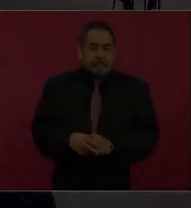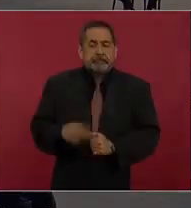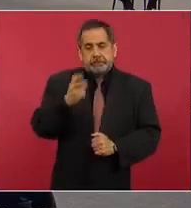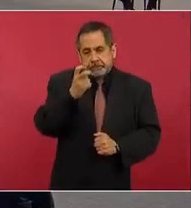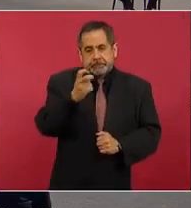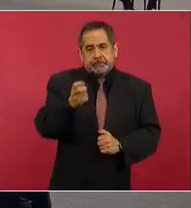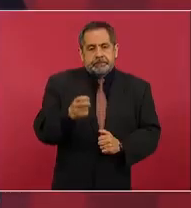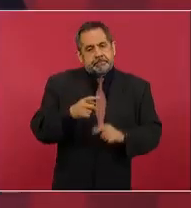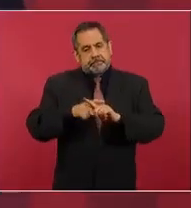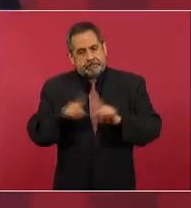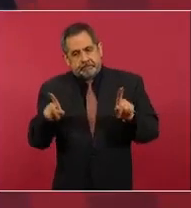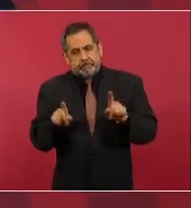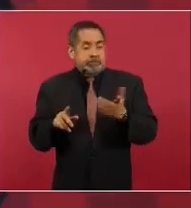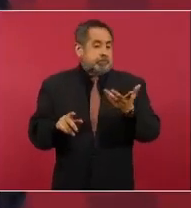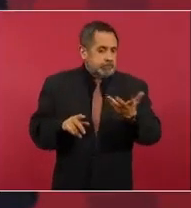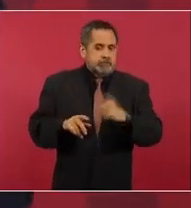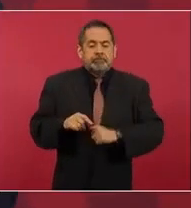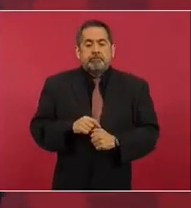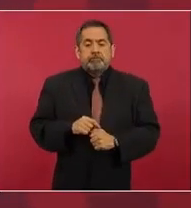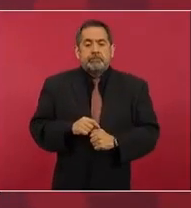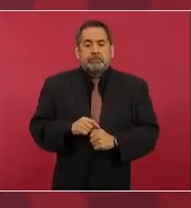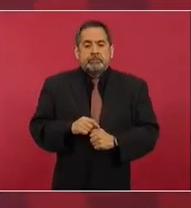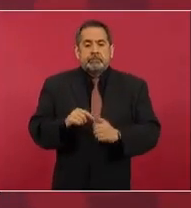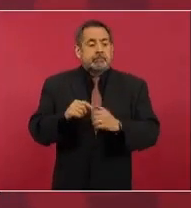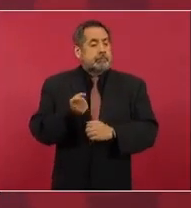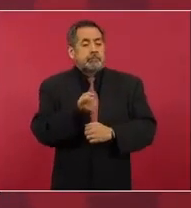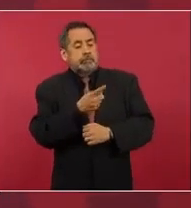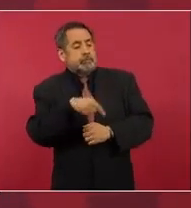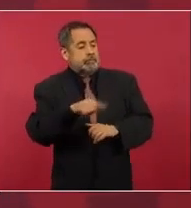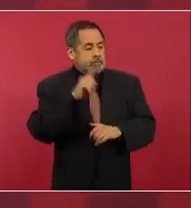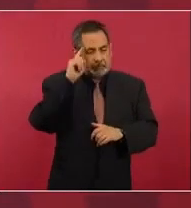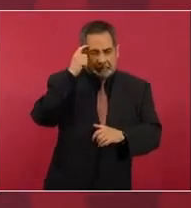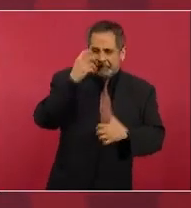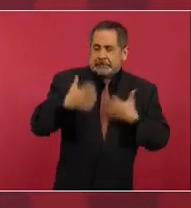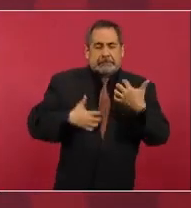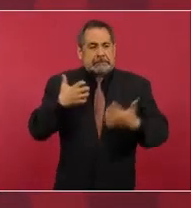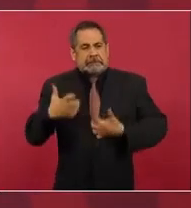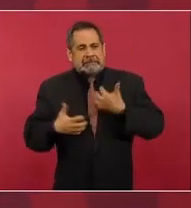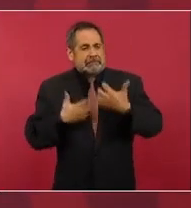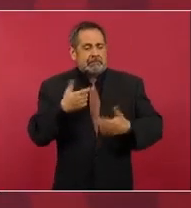es la diferencia. Entonces, se enojan mucho